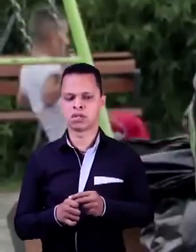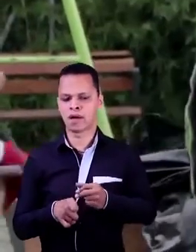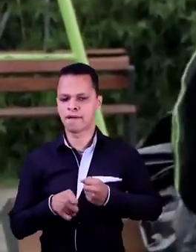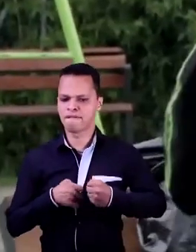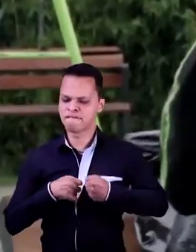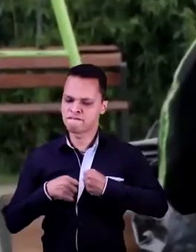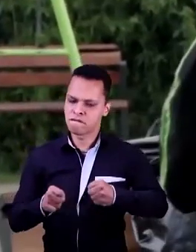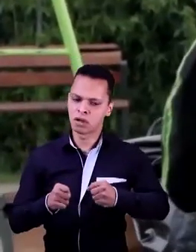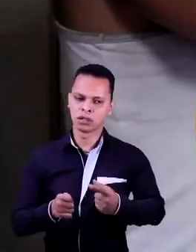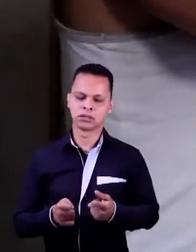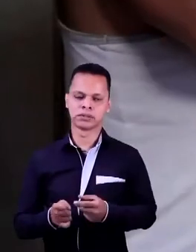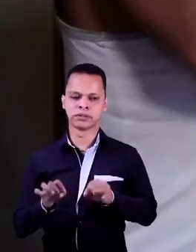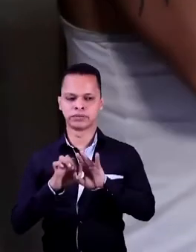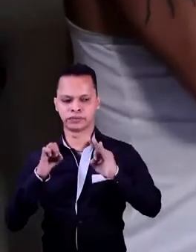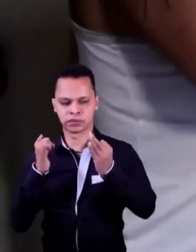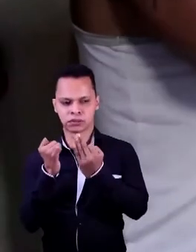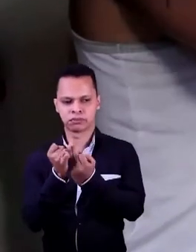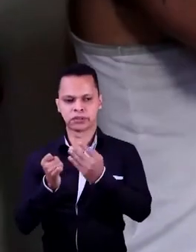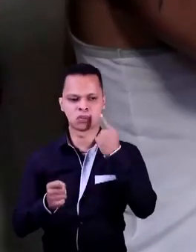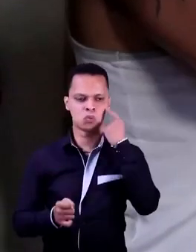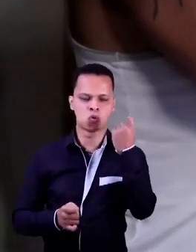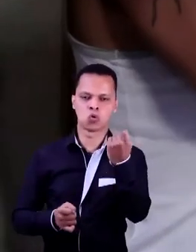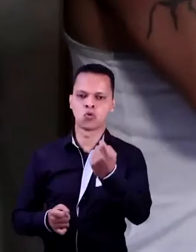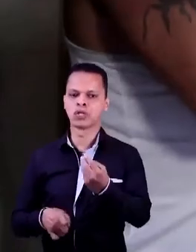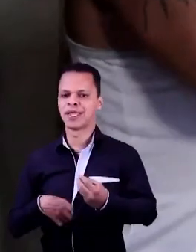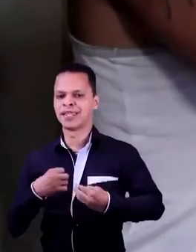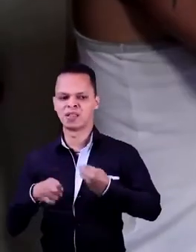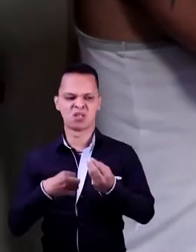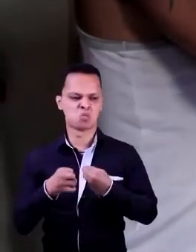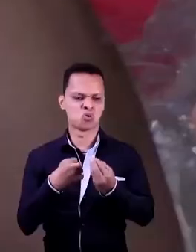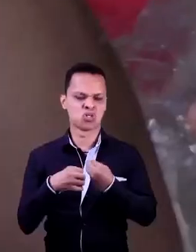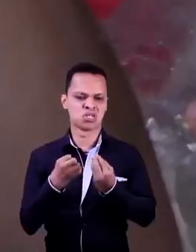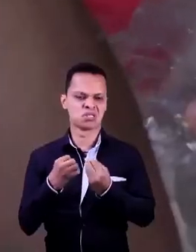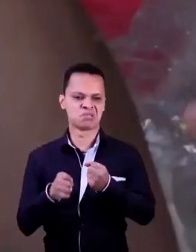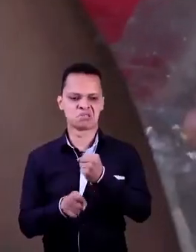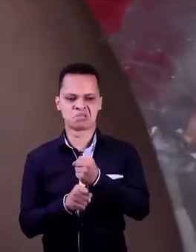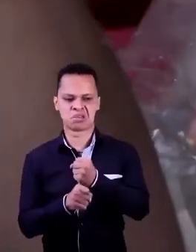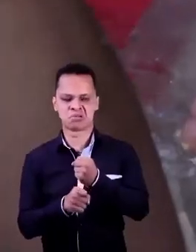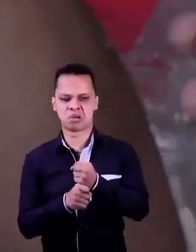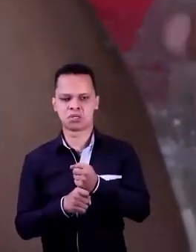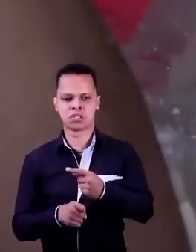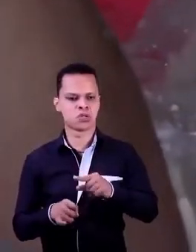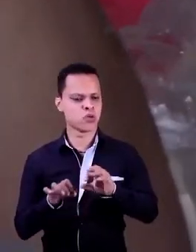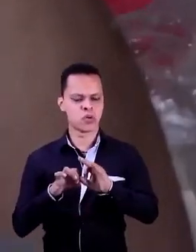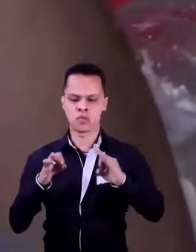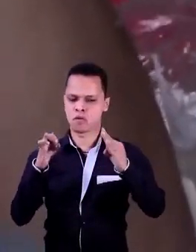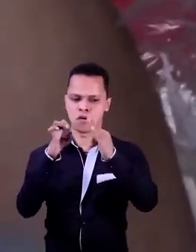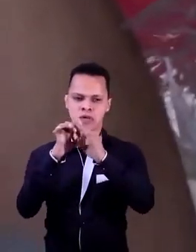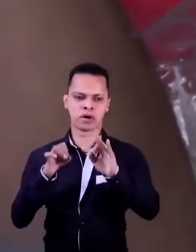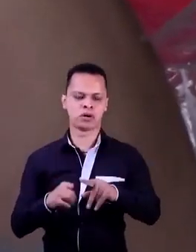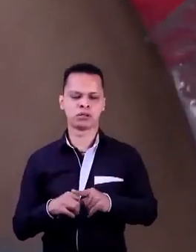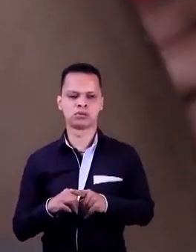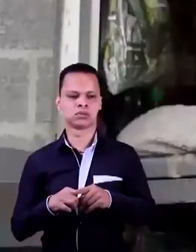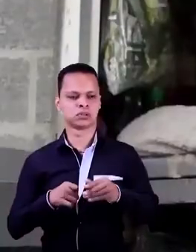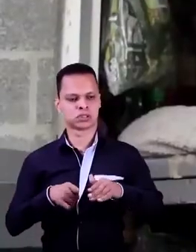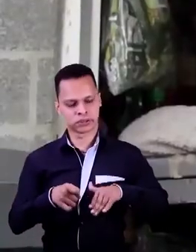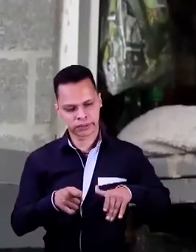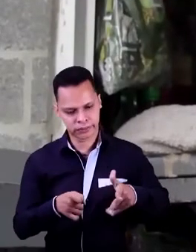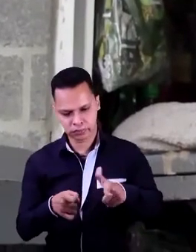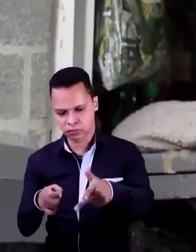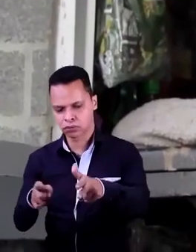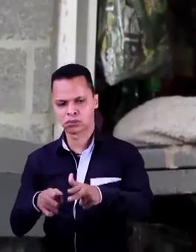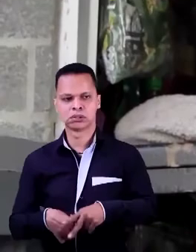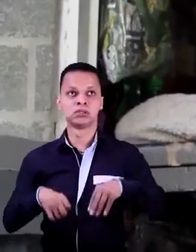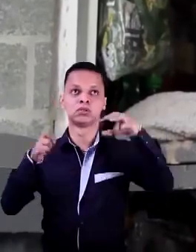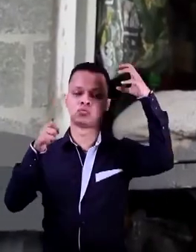En el afán de sostener a sus familias, se la rebuscan con varias alternativas de trabajo. Sin importar las calles que deba recorrer,